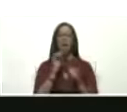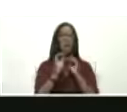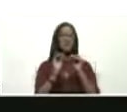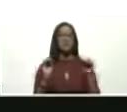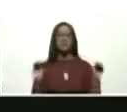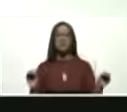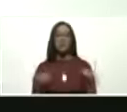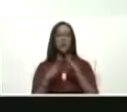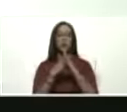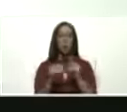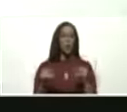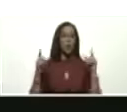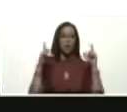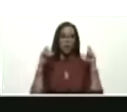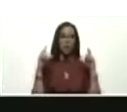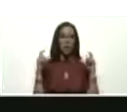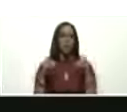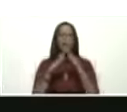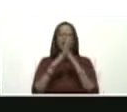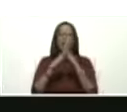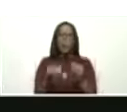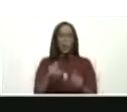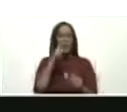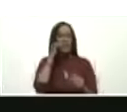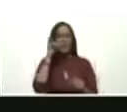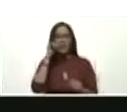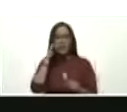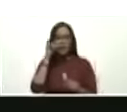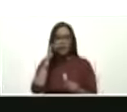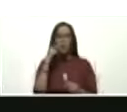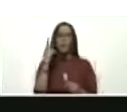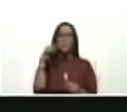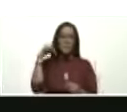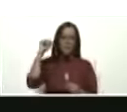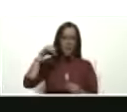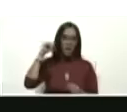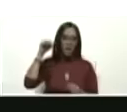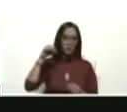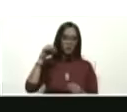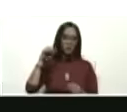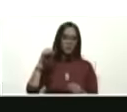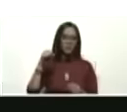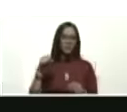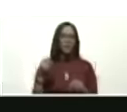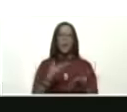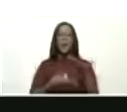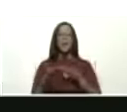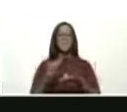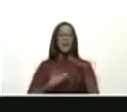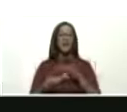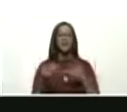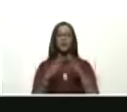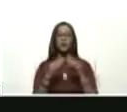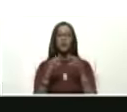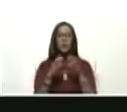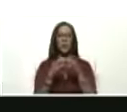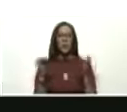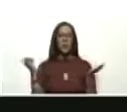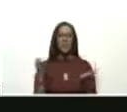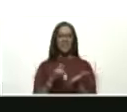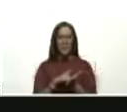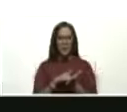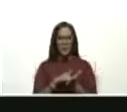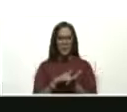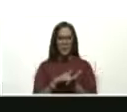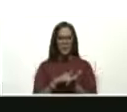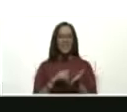Todo el que tomó una foto, todo el que filmó un video, compártalo en todos sus grupos de WhatsApp.